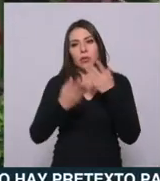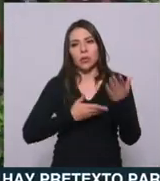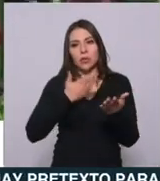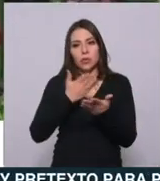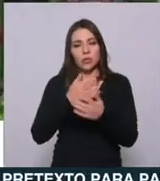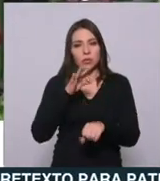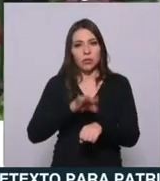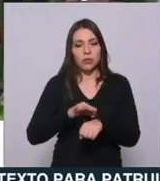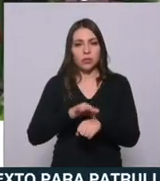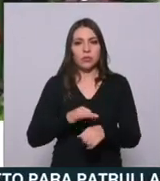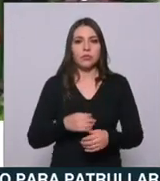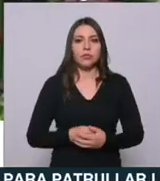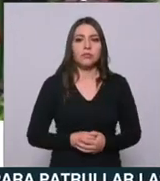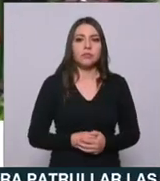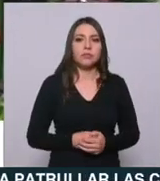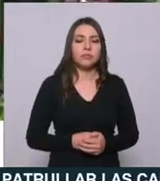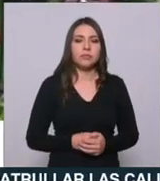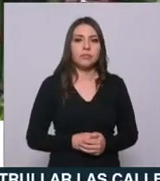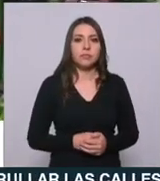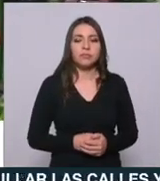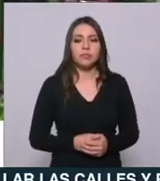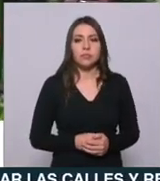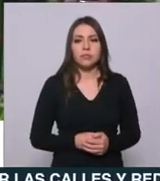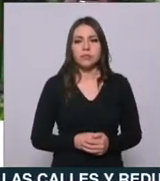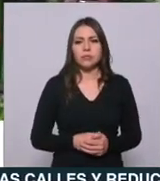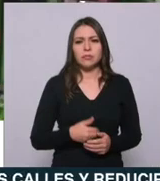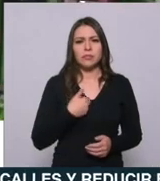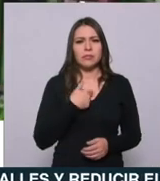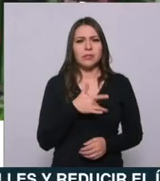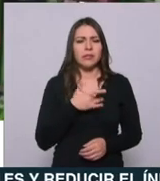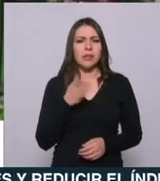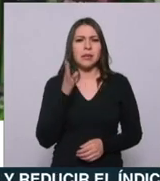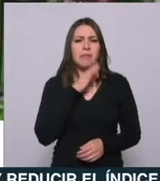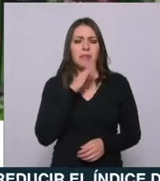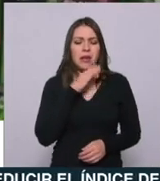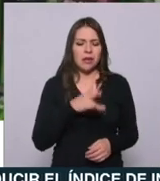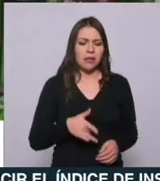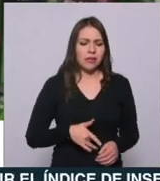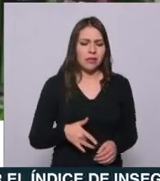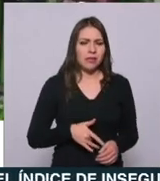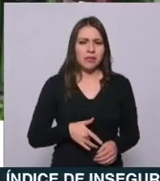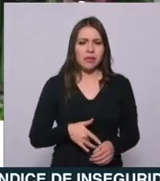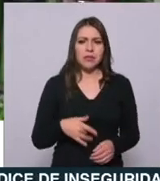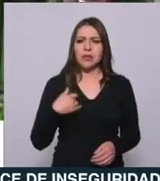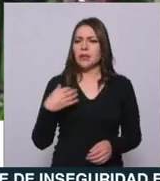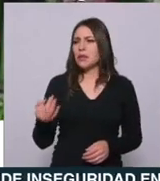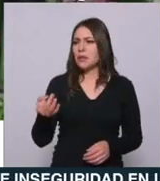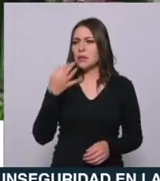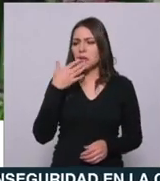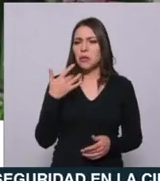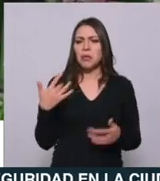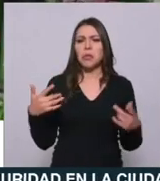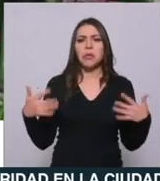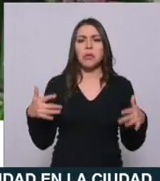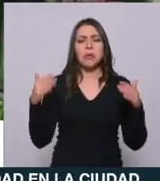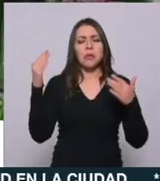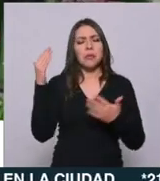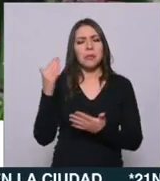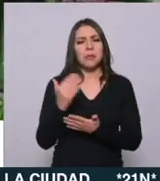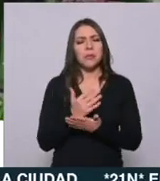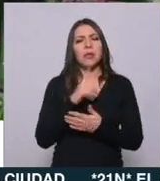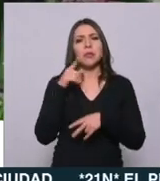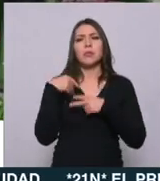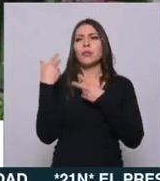una operación porque me sentí mal del estómago, me tomé una medicina, me quitó el dolor, fui al doctor y me dijeron que no era